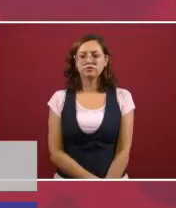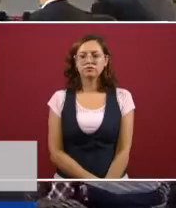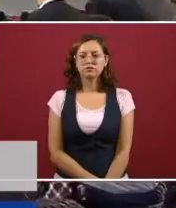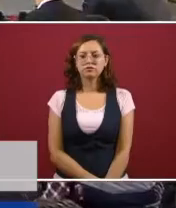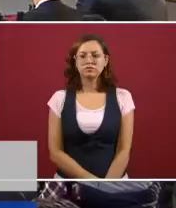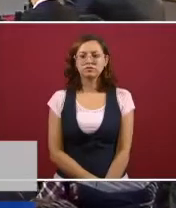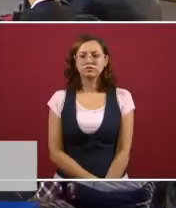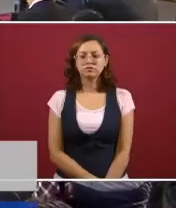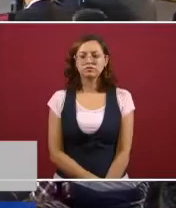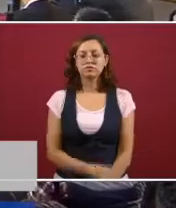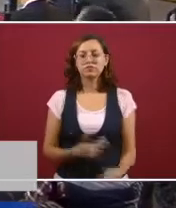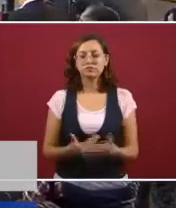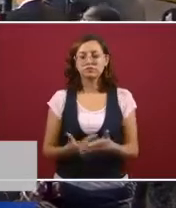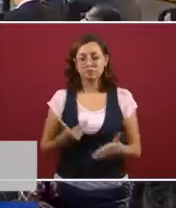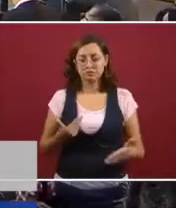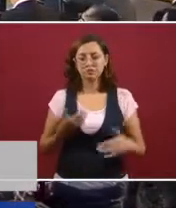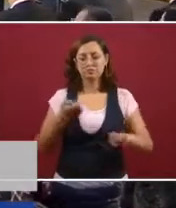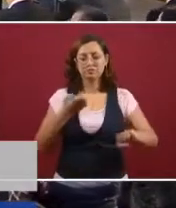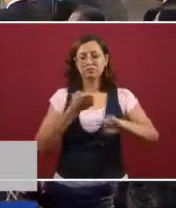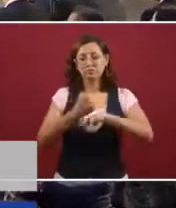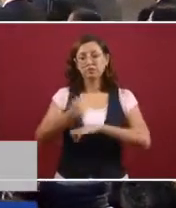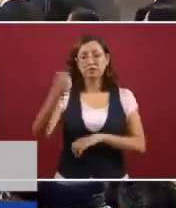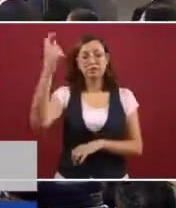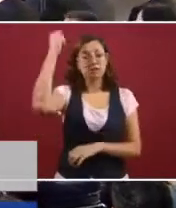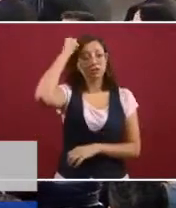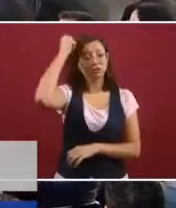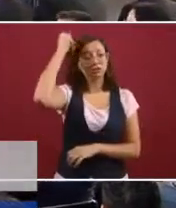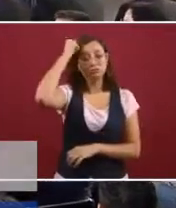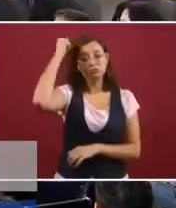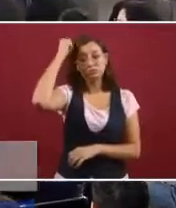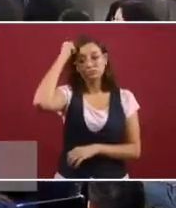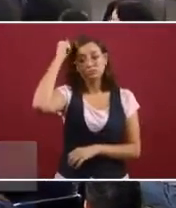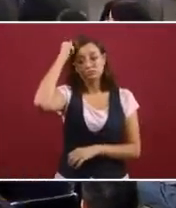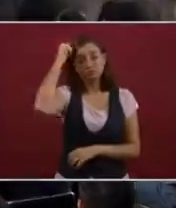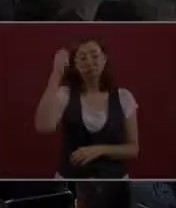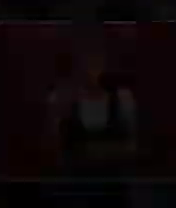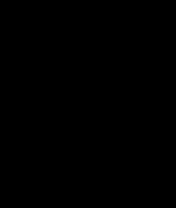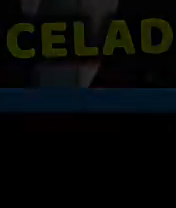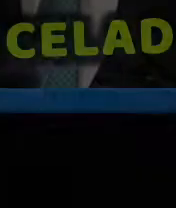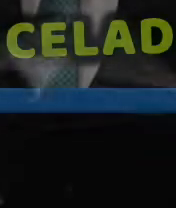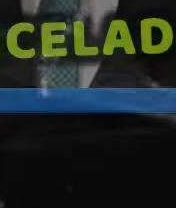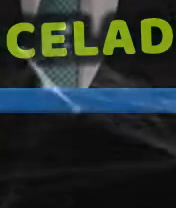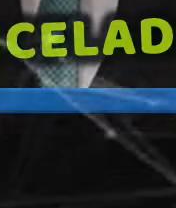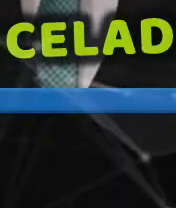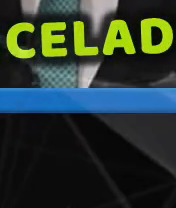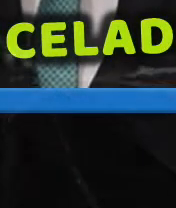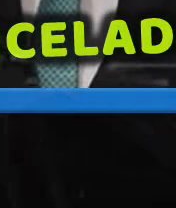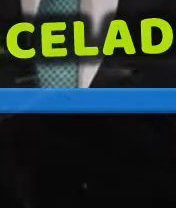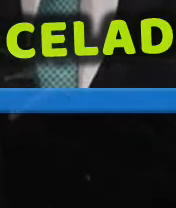respetuoso saludo a Flor Huntman por su participación activa en sus comentarios.